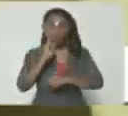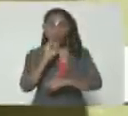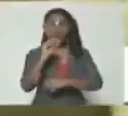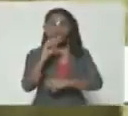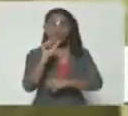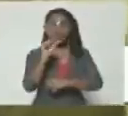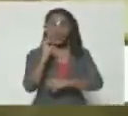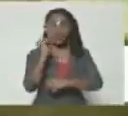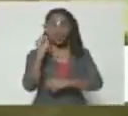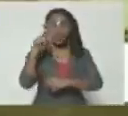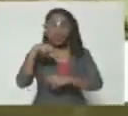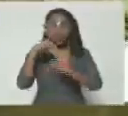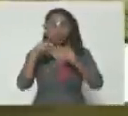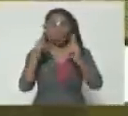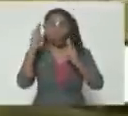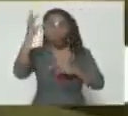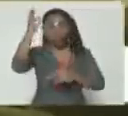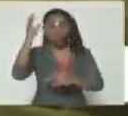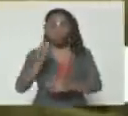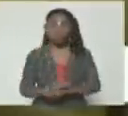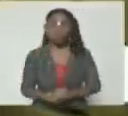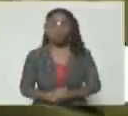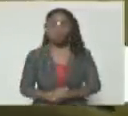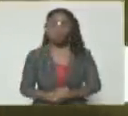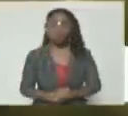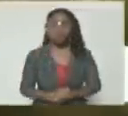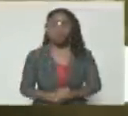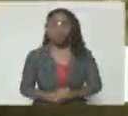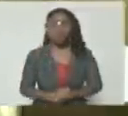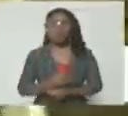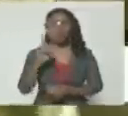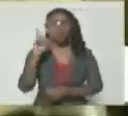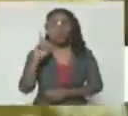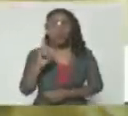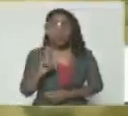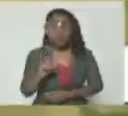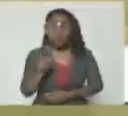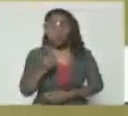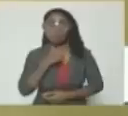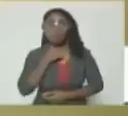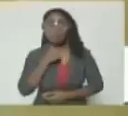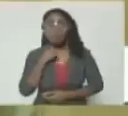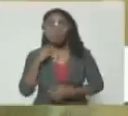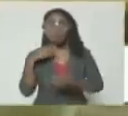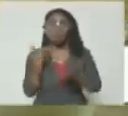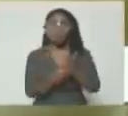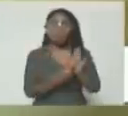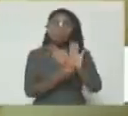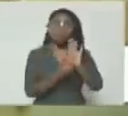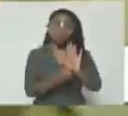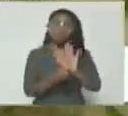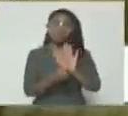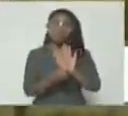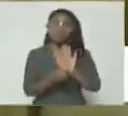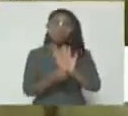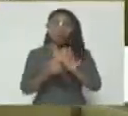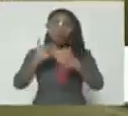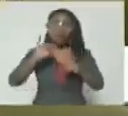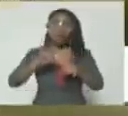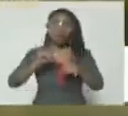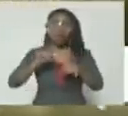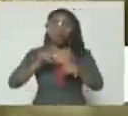Cabello. Mi comandante jefe, también nos gustaría presentarle al ingeniero